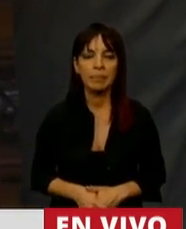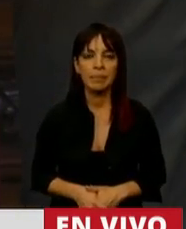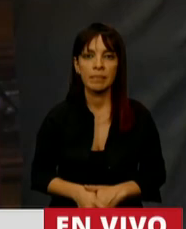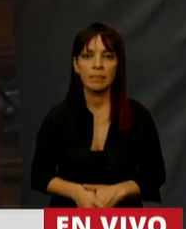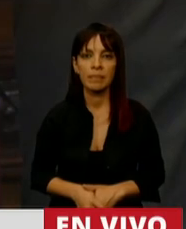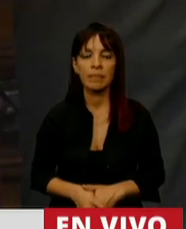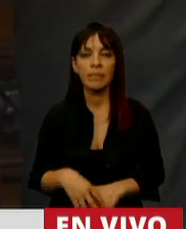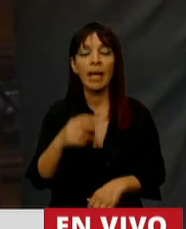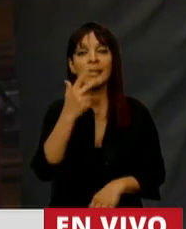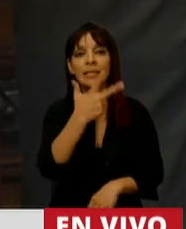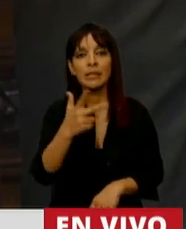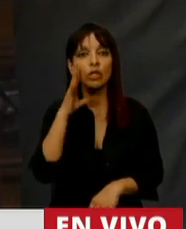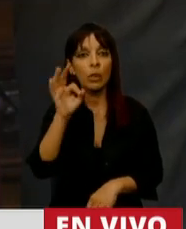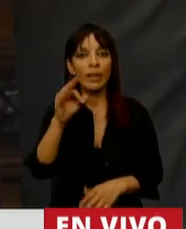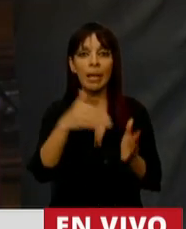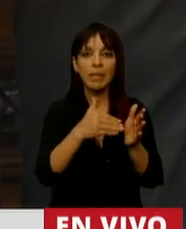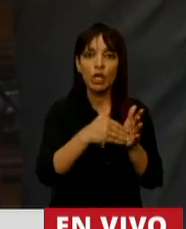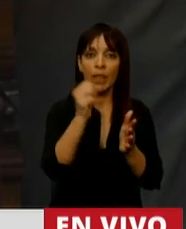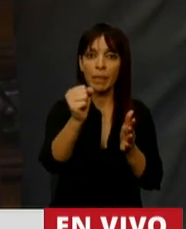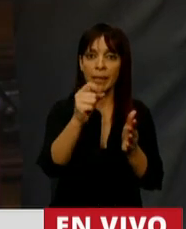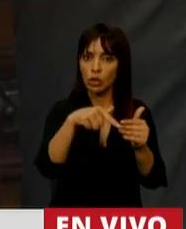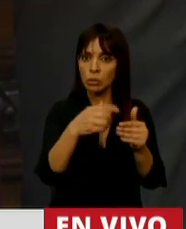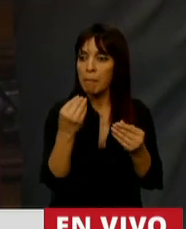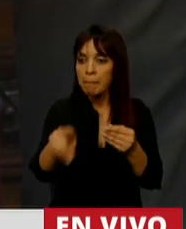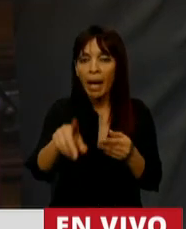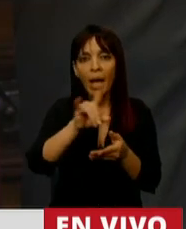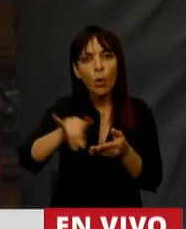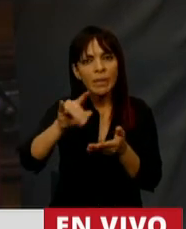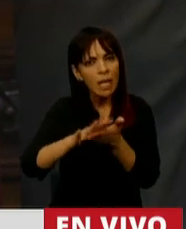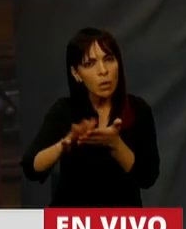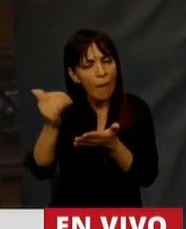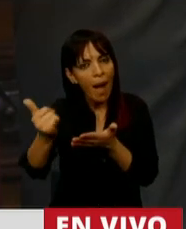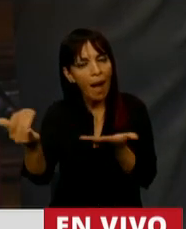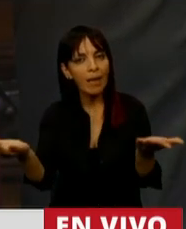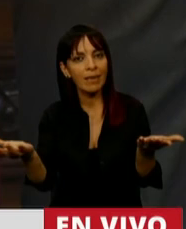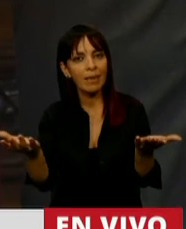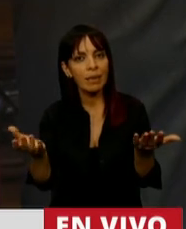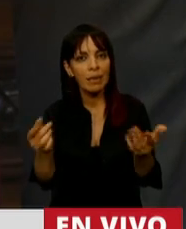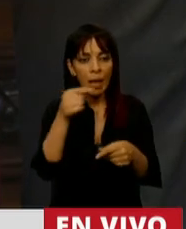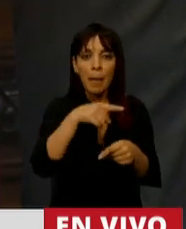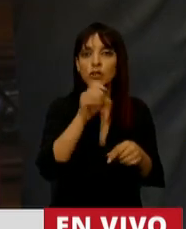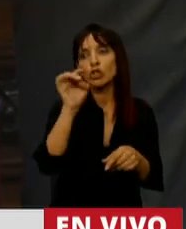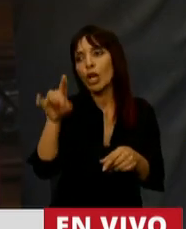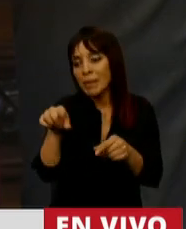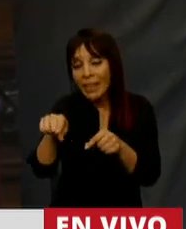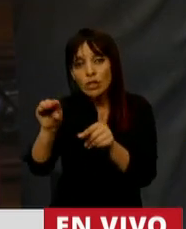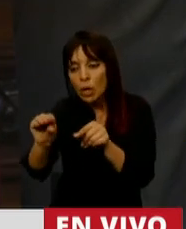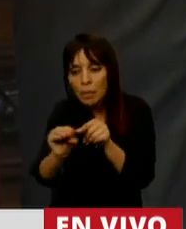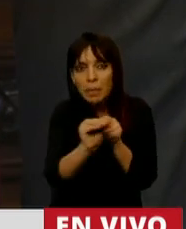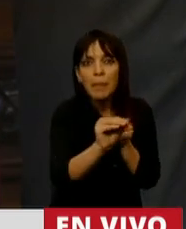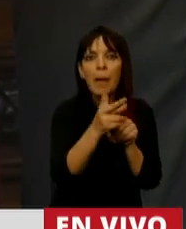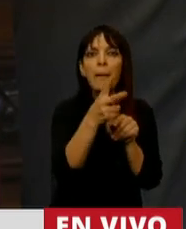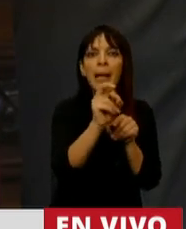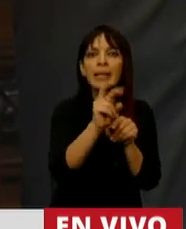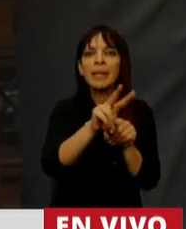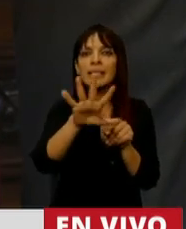Si hay 350 millones de pesos bajo la línea para las universidades nuevas, ¿por qué no asignarle solamente 20, 25